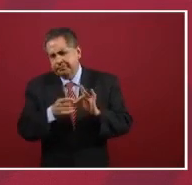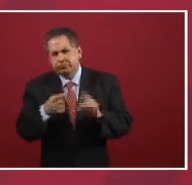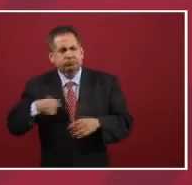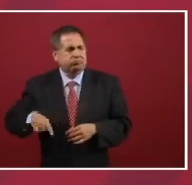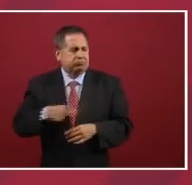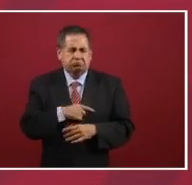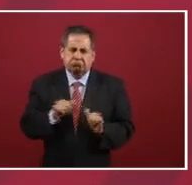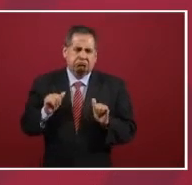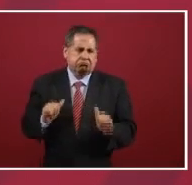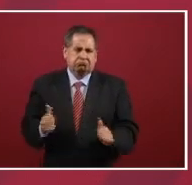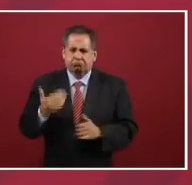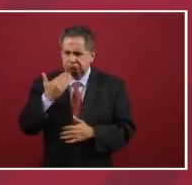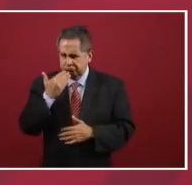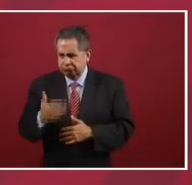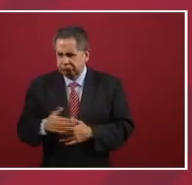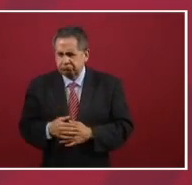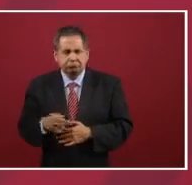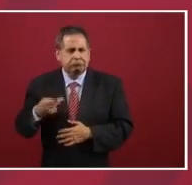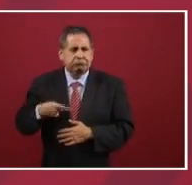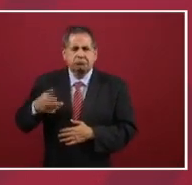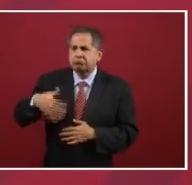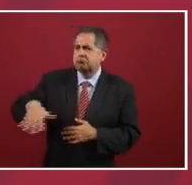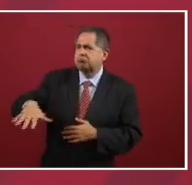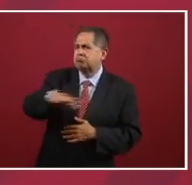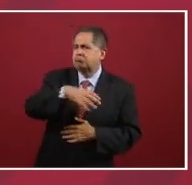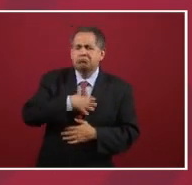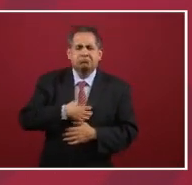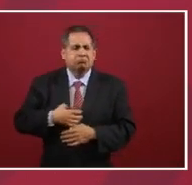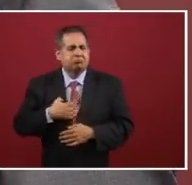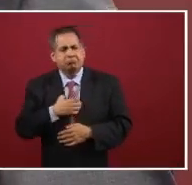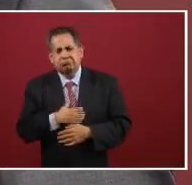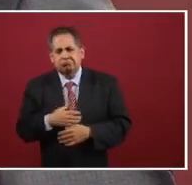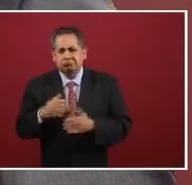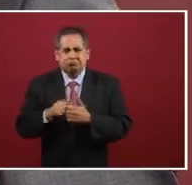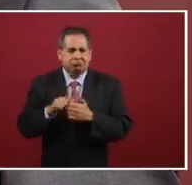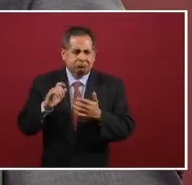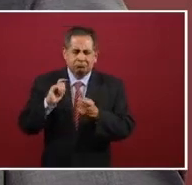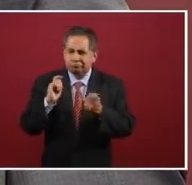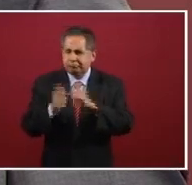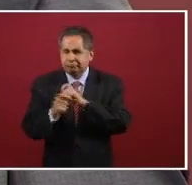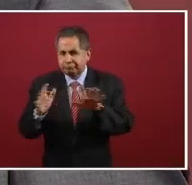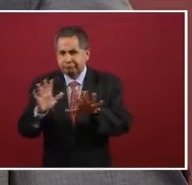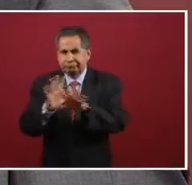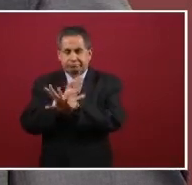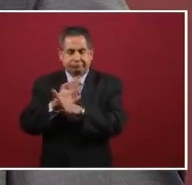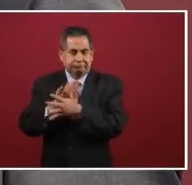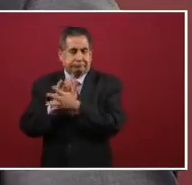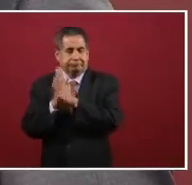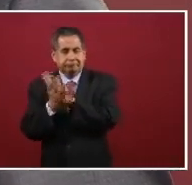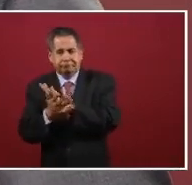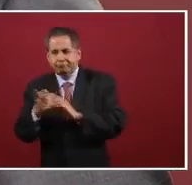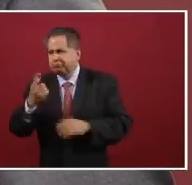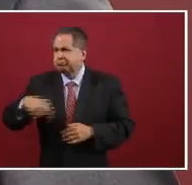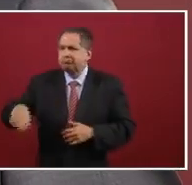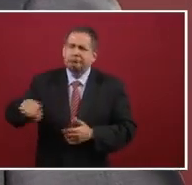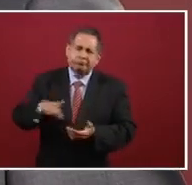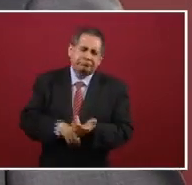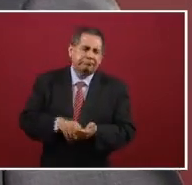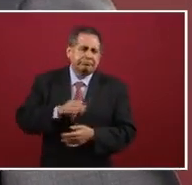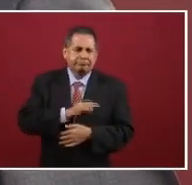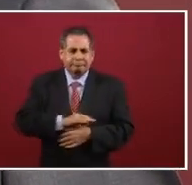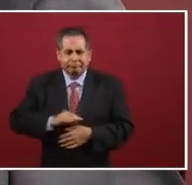bien, la gente está muy contenta con el cambio. Hay felicidad